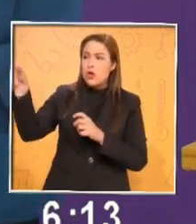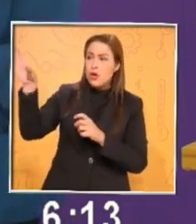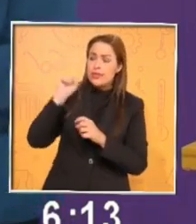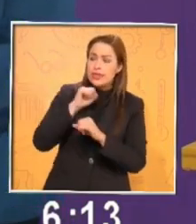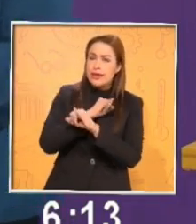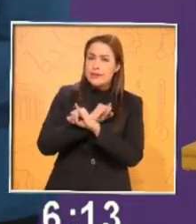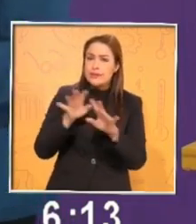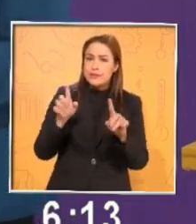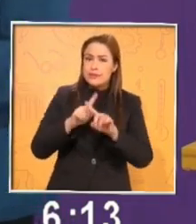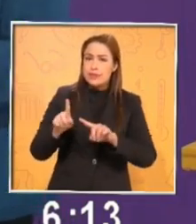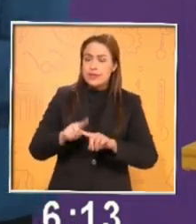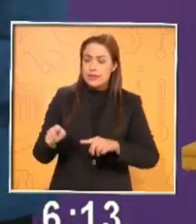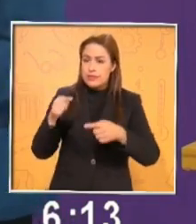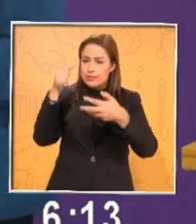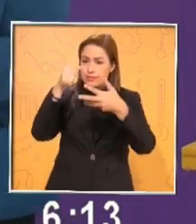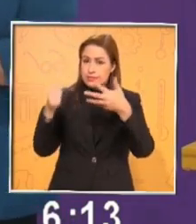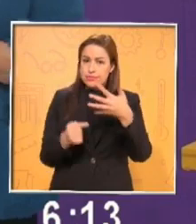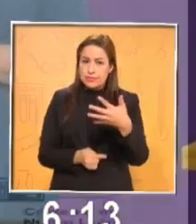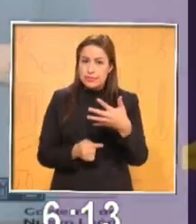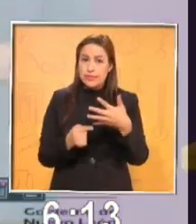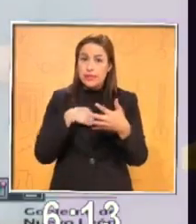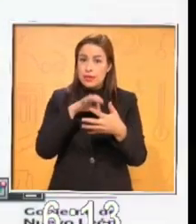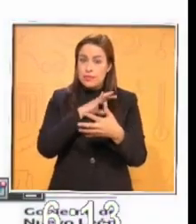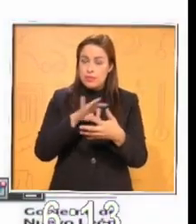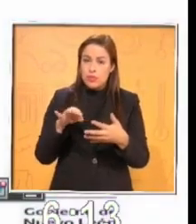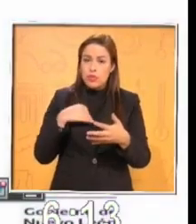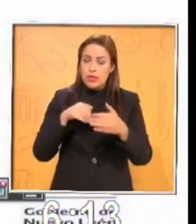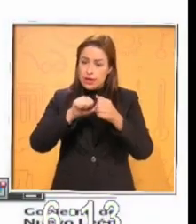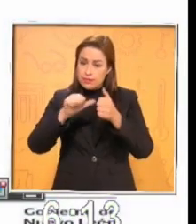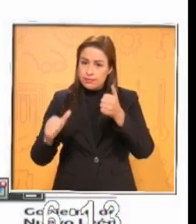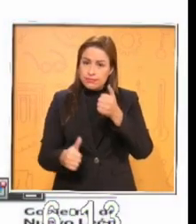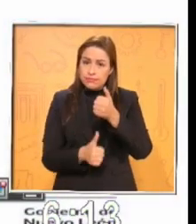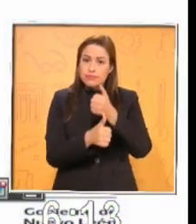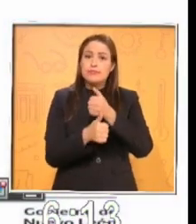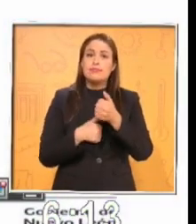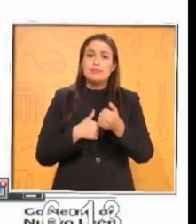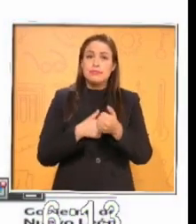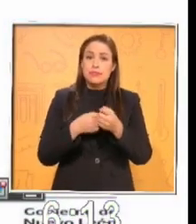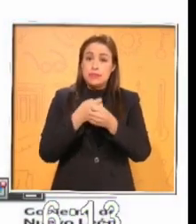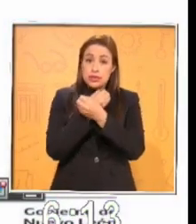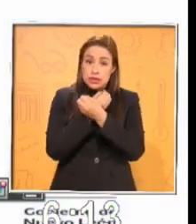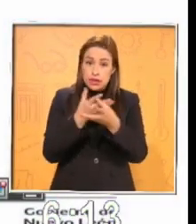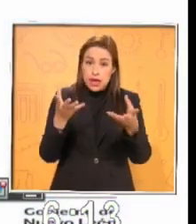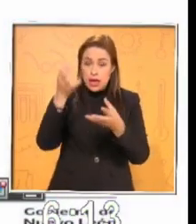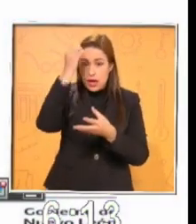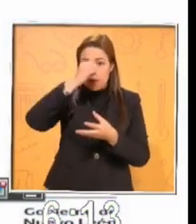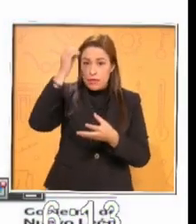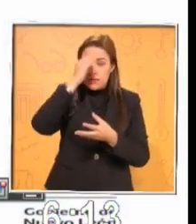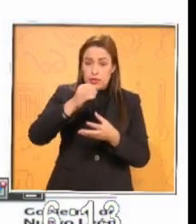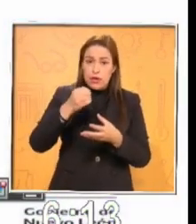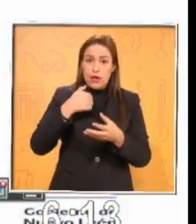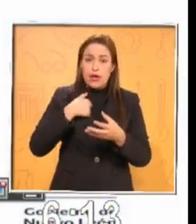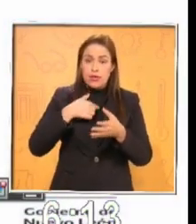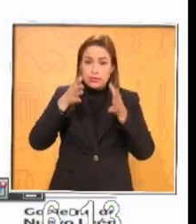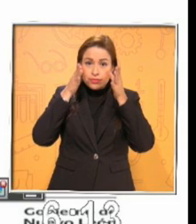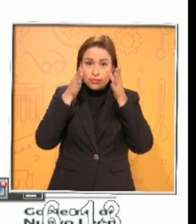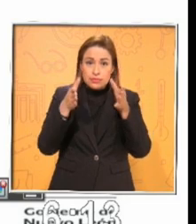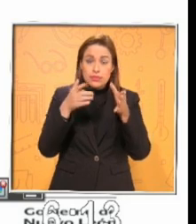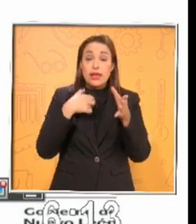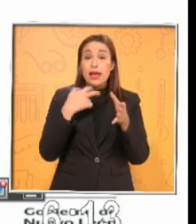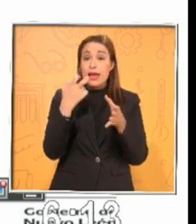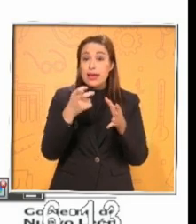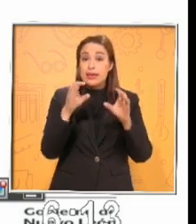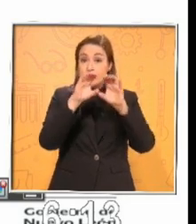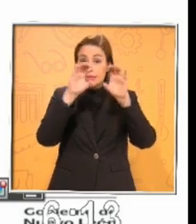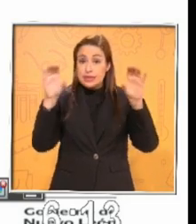diversas fuentes para apoyar sus argumentos y puntos de vista. Ese es el aprendizaje correspondiente a